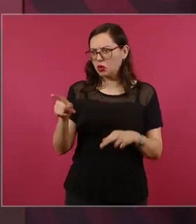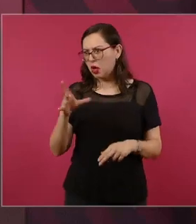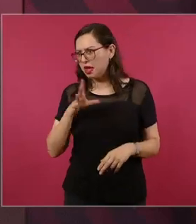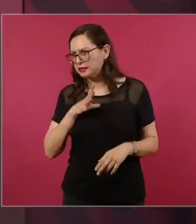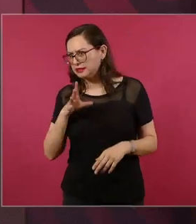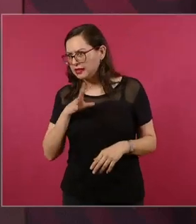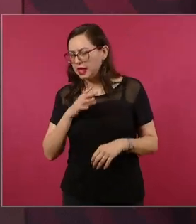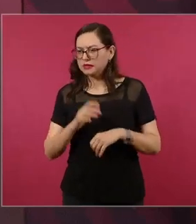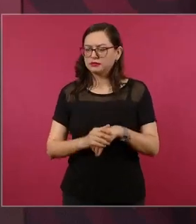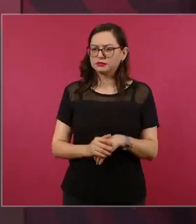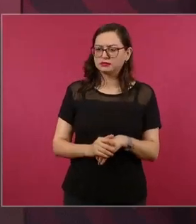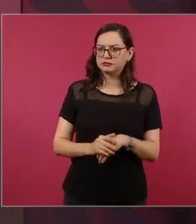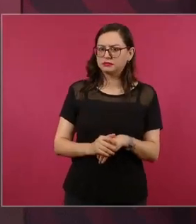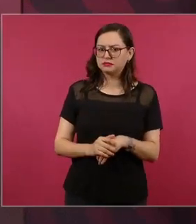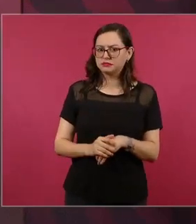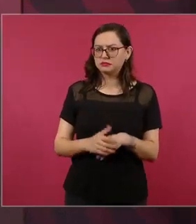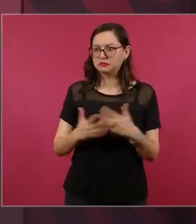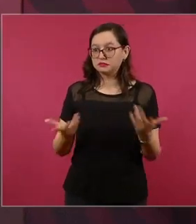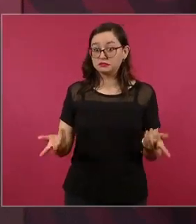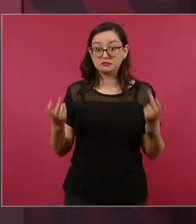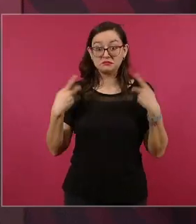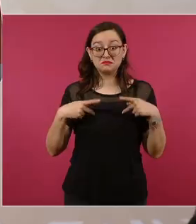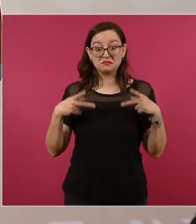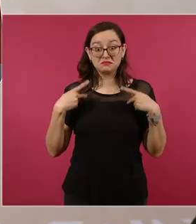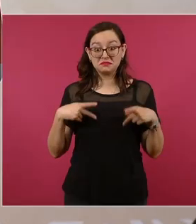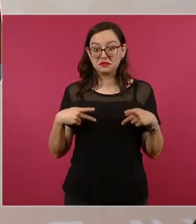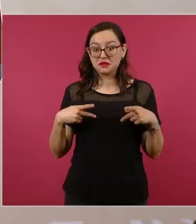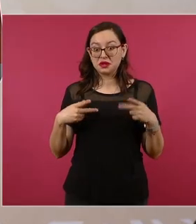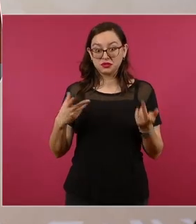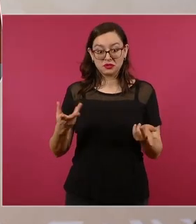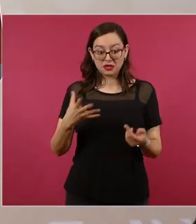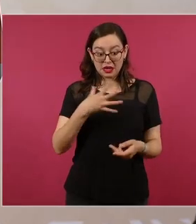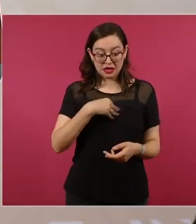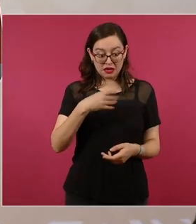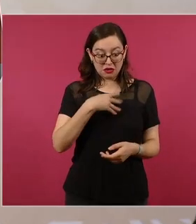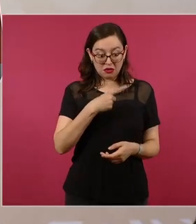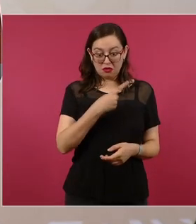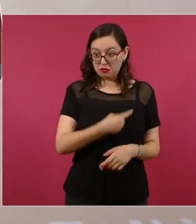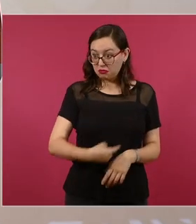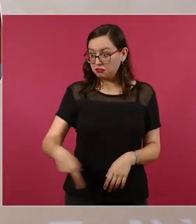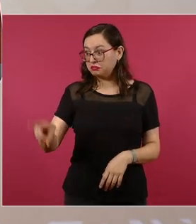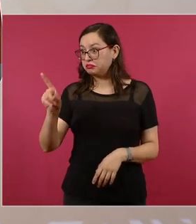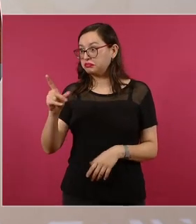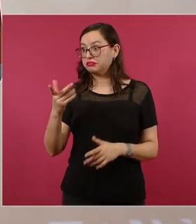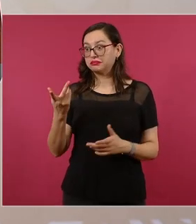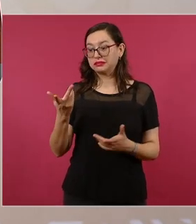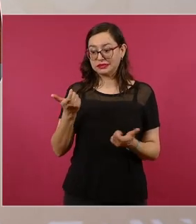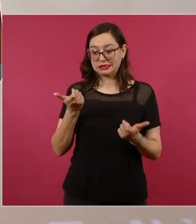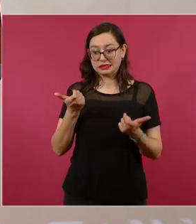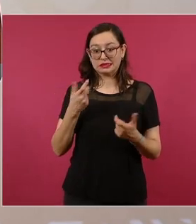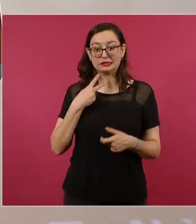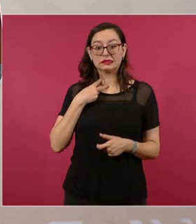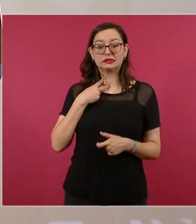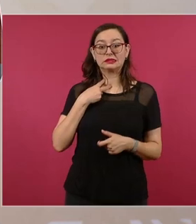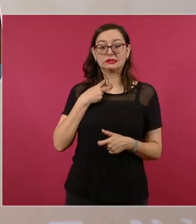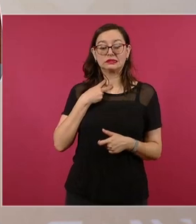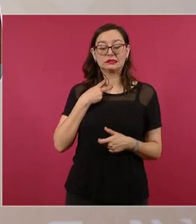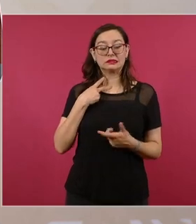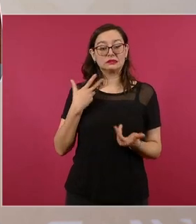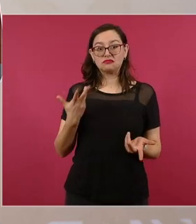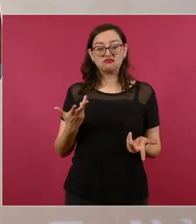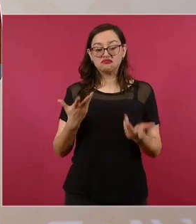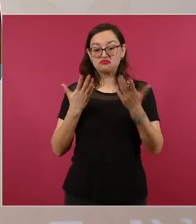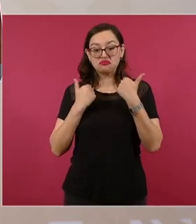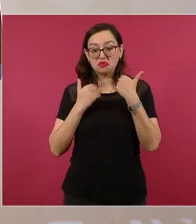pero si la gente no tiene para darle a sus hijos lo básico,